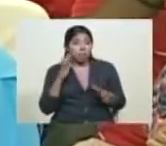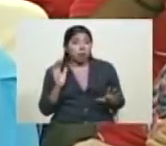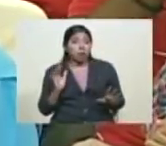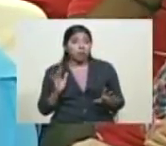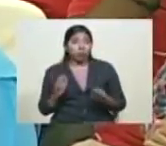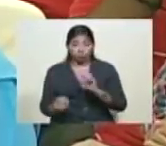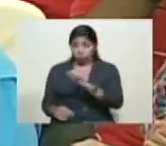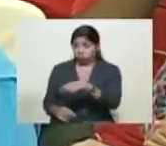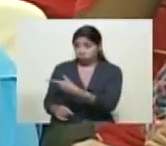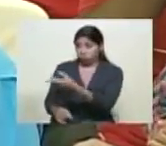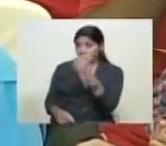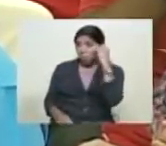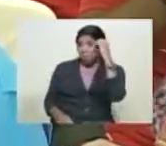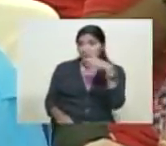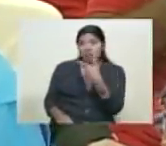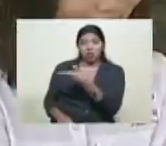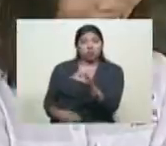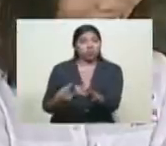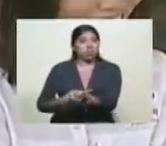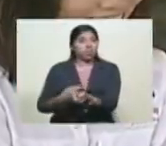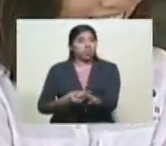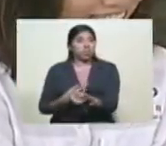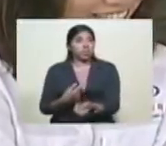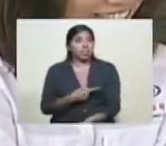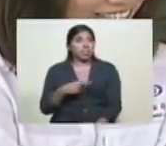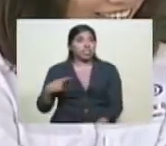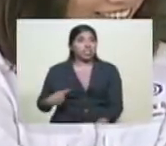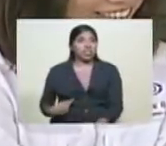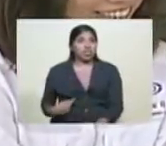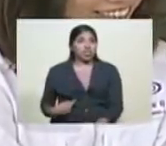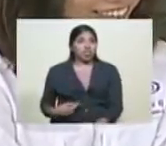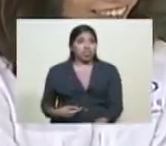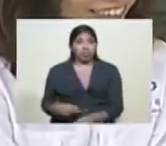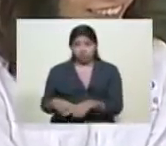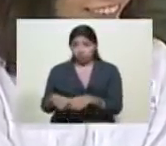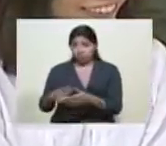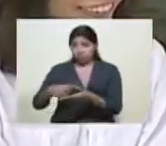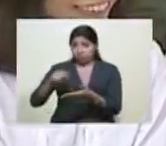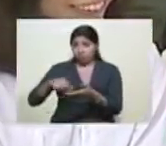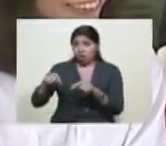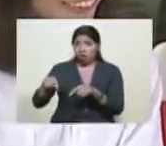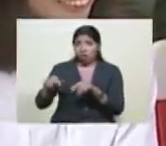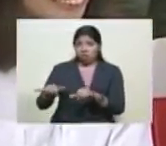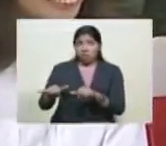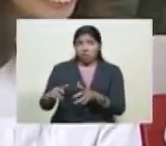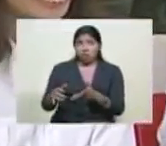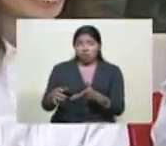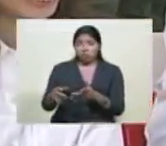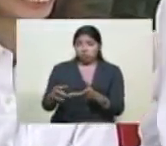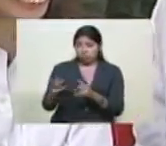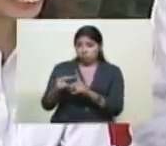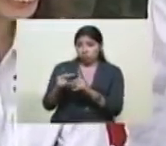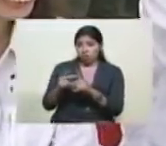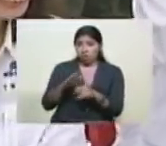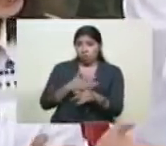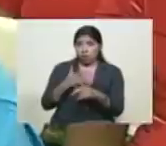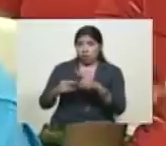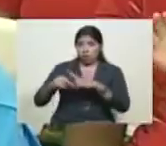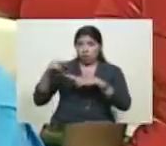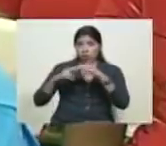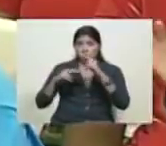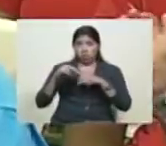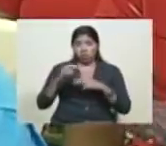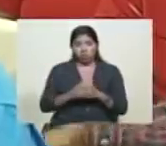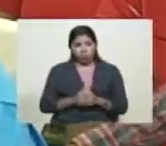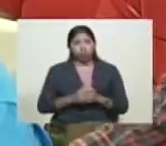¿Qué le parece a mis hermanos chinos? Los contratos para construir hoteles aquí en Margarita, pues. Vamos a construir con